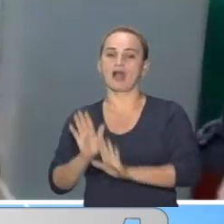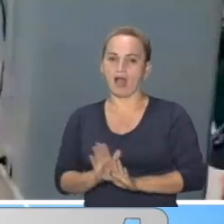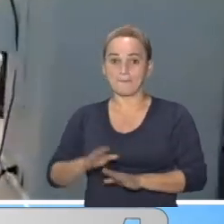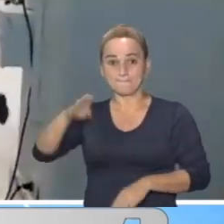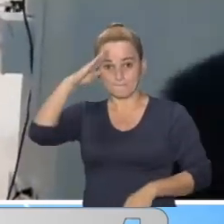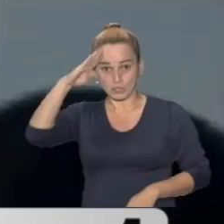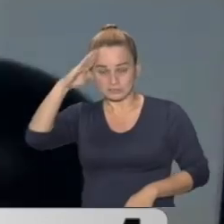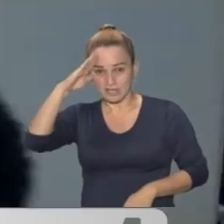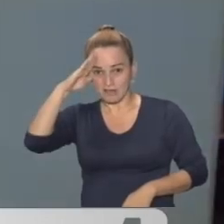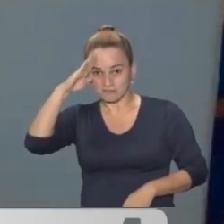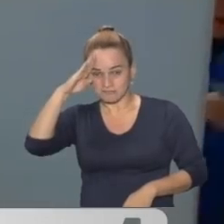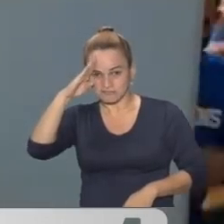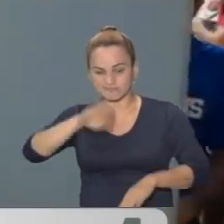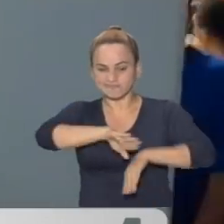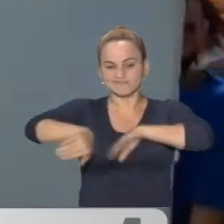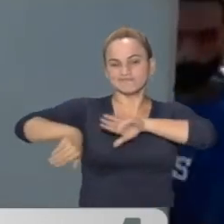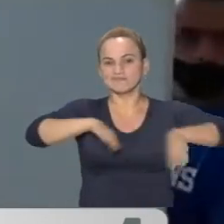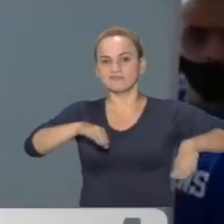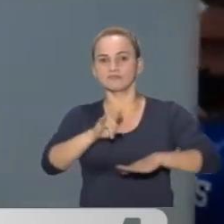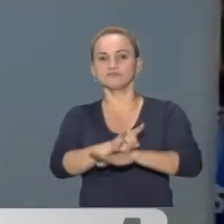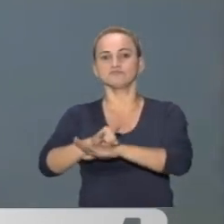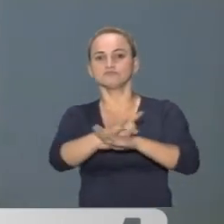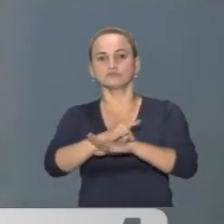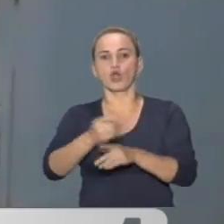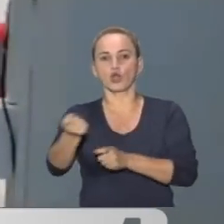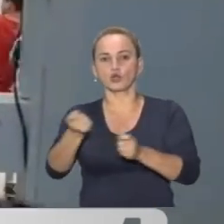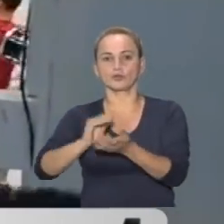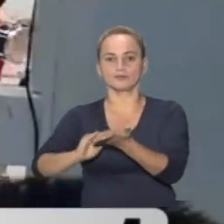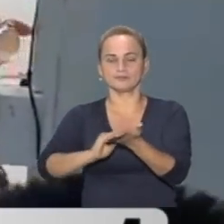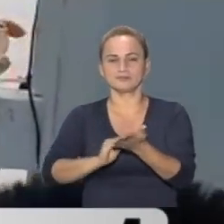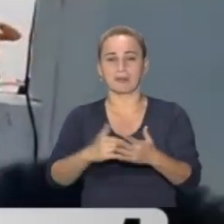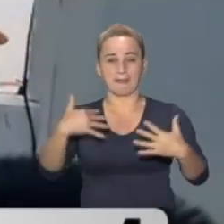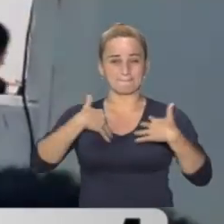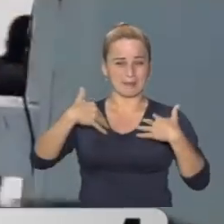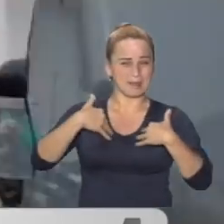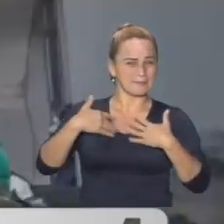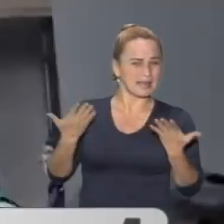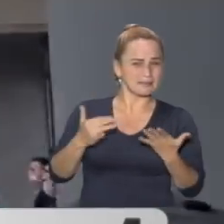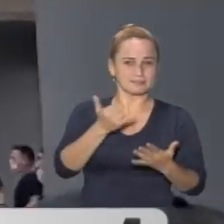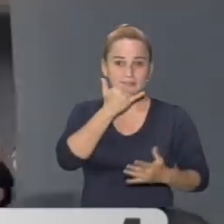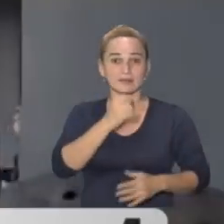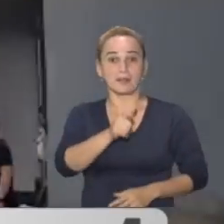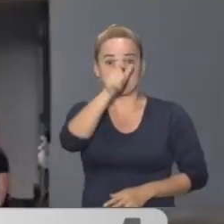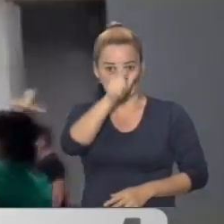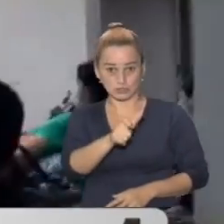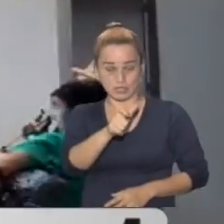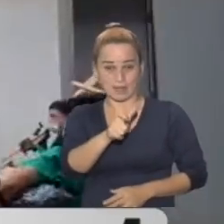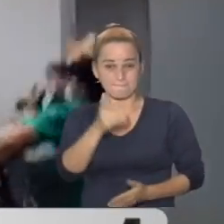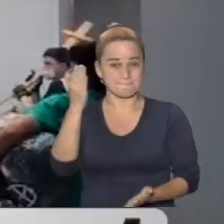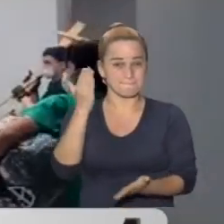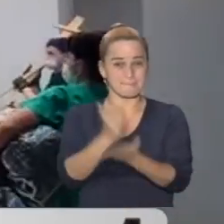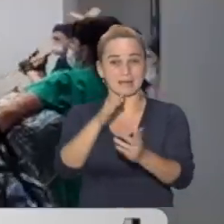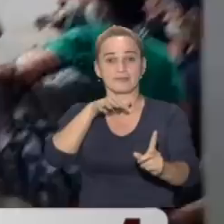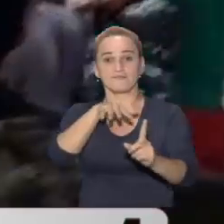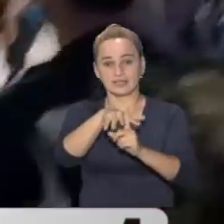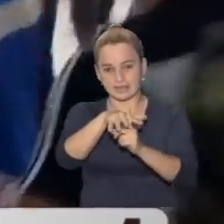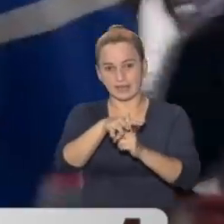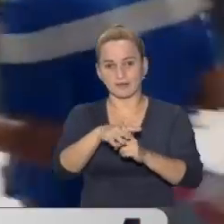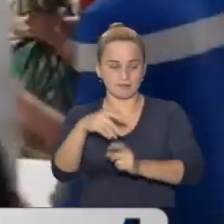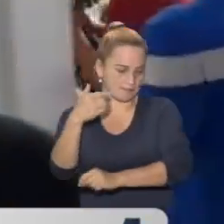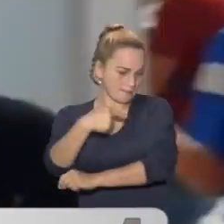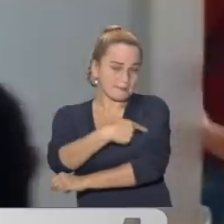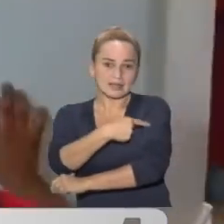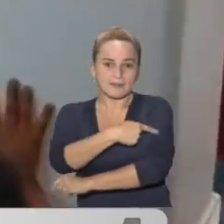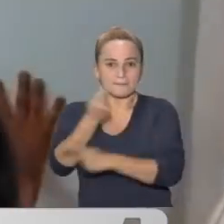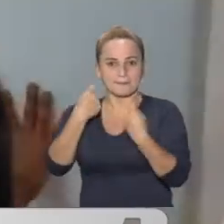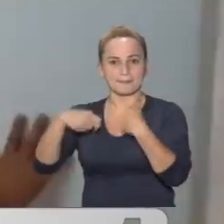la Policía Nacional interviene y controla la situación en este momento. ¿Hay heridos? ¿Cuál es el balance? Hay una persona que resulta lesionada en uno de sus brazos,